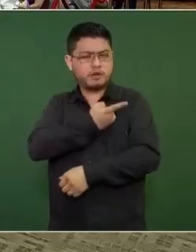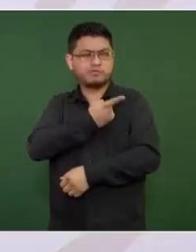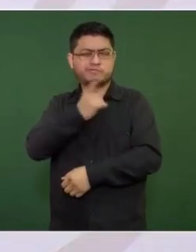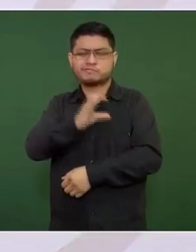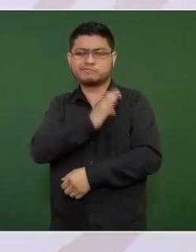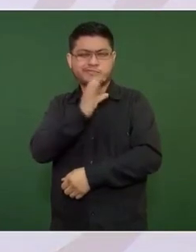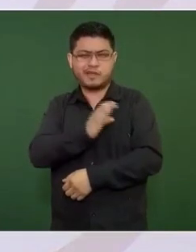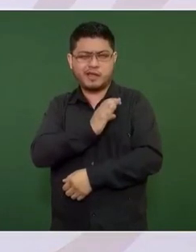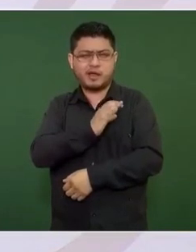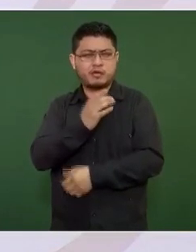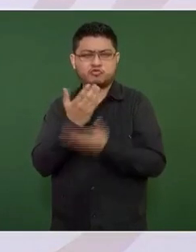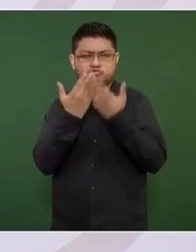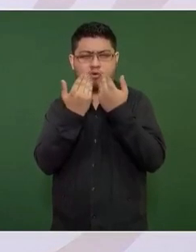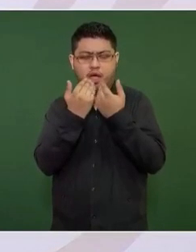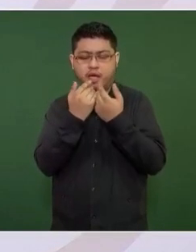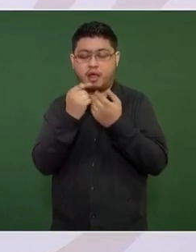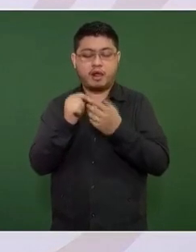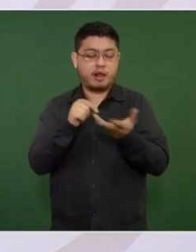distingos